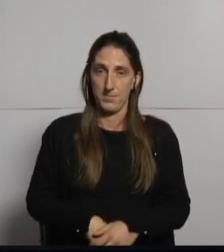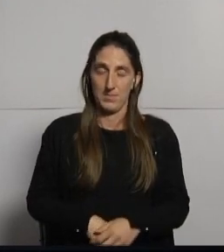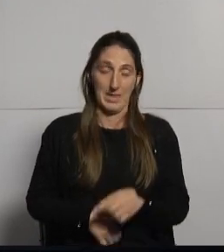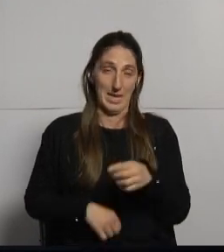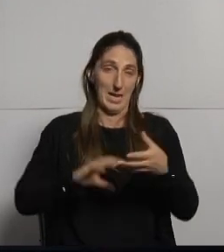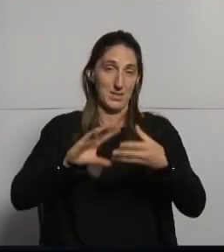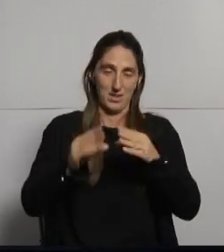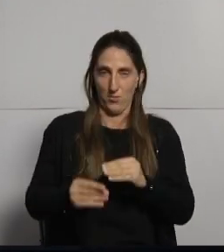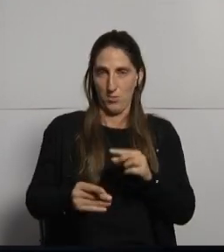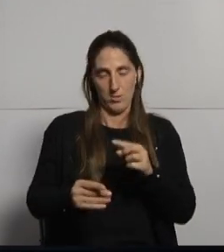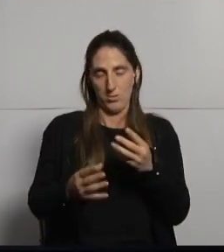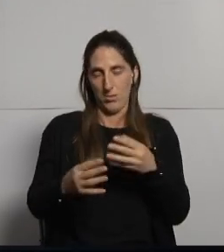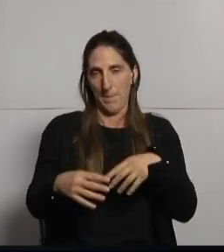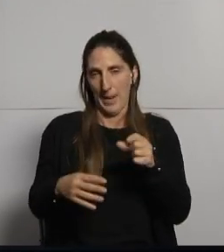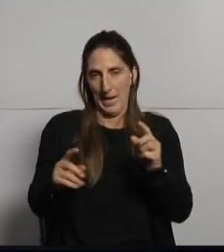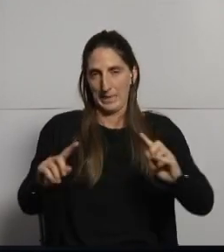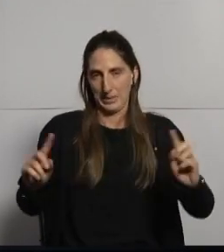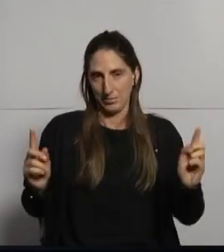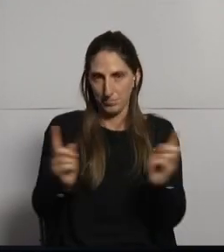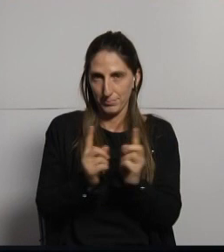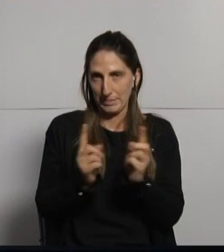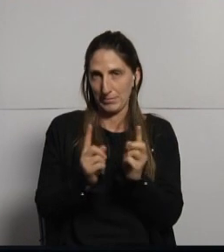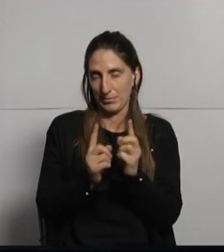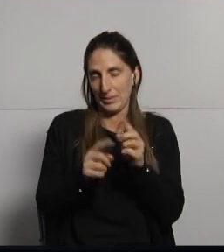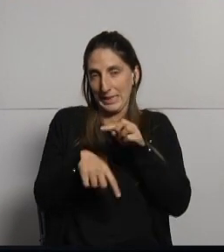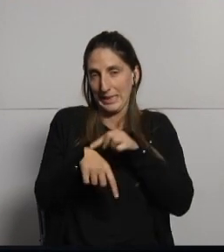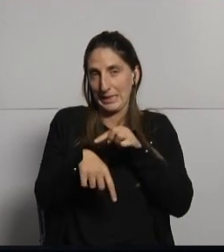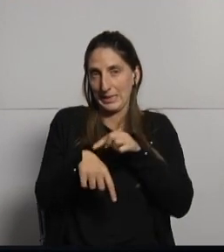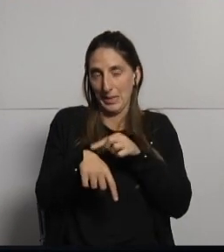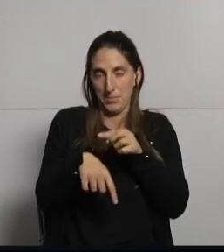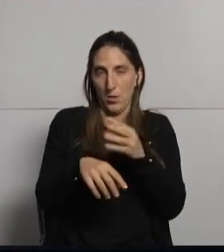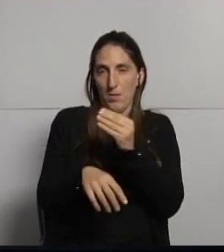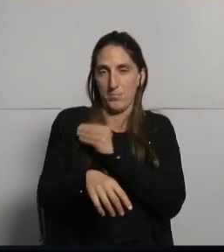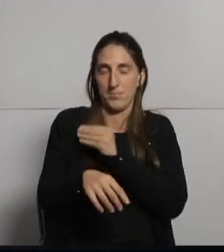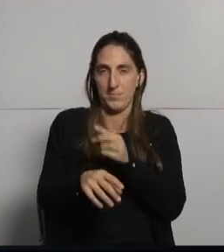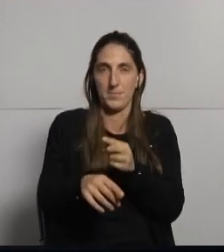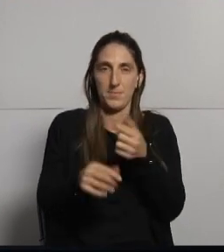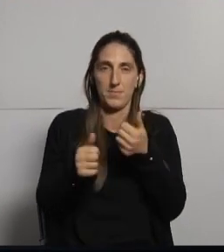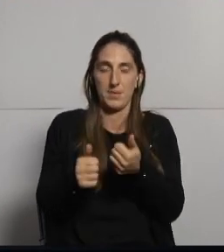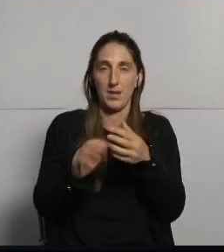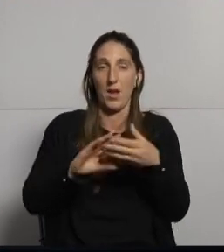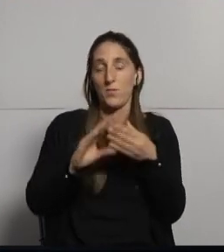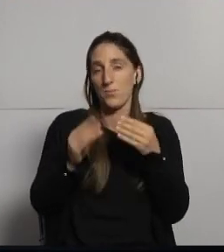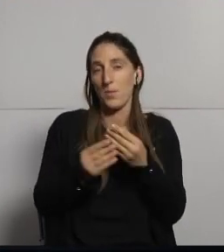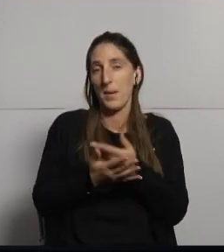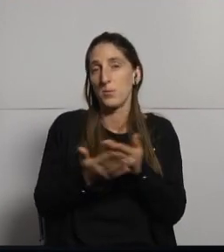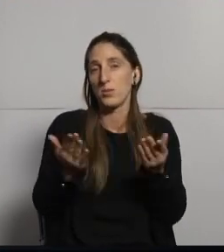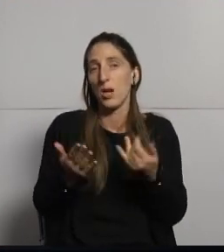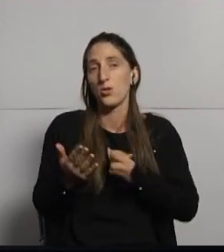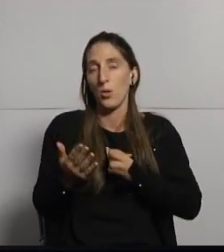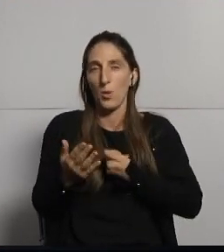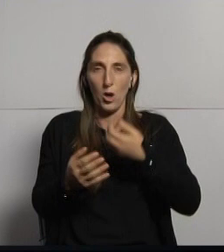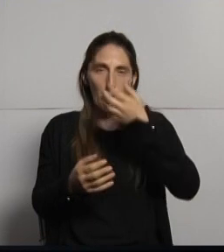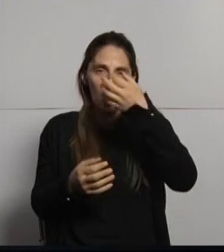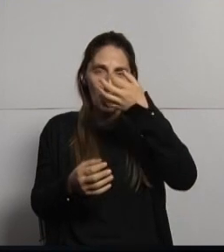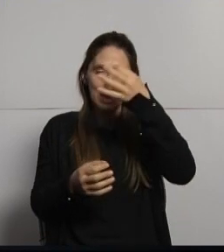más concreto y limitarme al tiempo que nos indicaron, Bien. es una forma de mostrarles cómo la